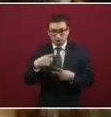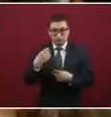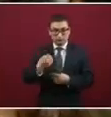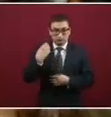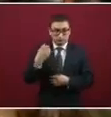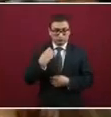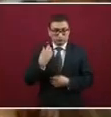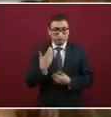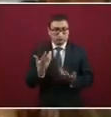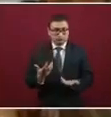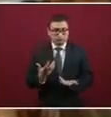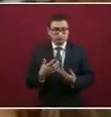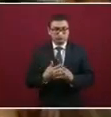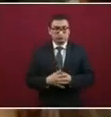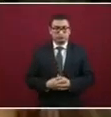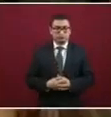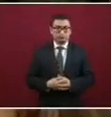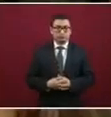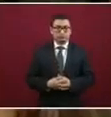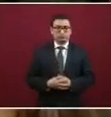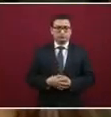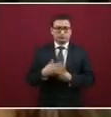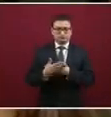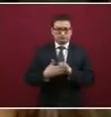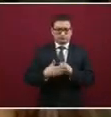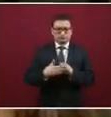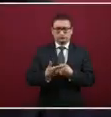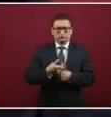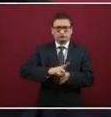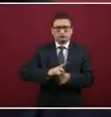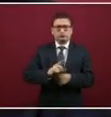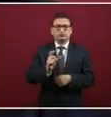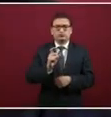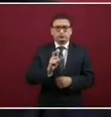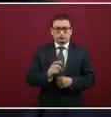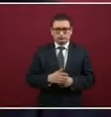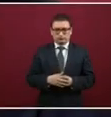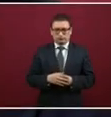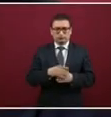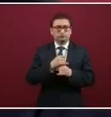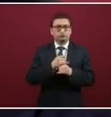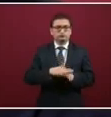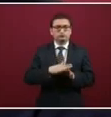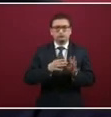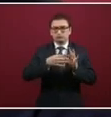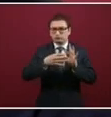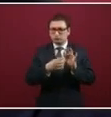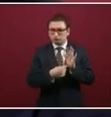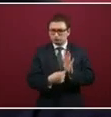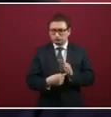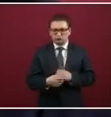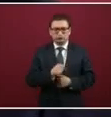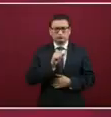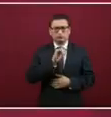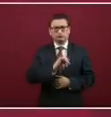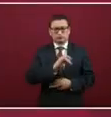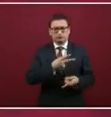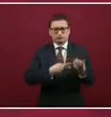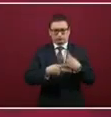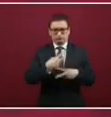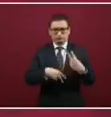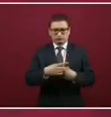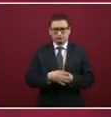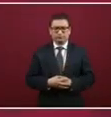conferencia en los próximos días? Sí. ¿Para dar algún informe? Sí, y